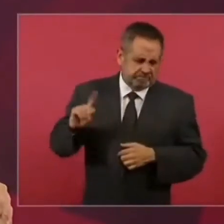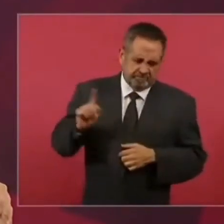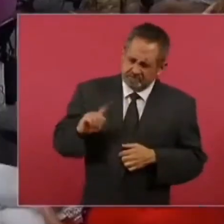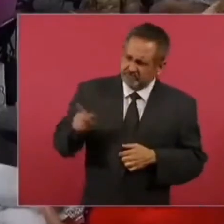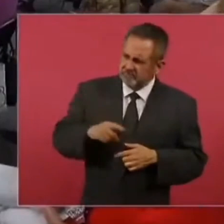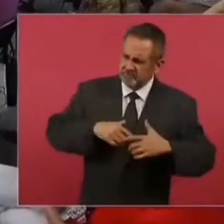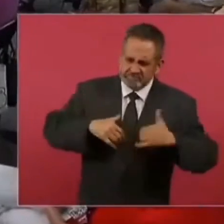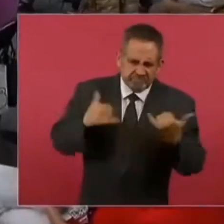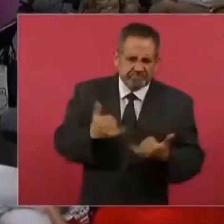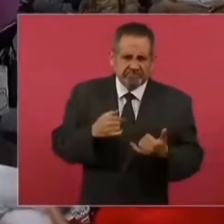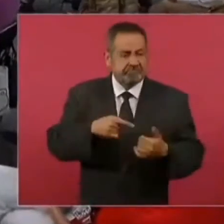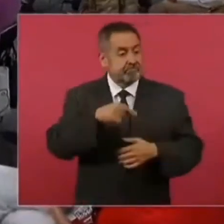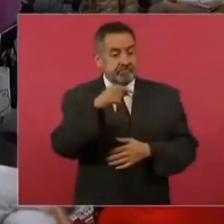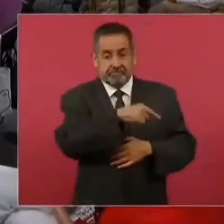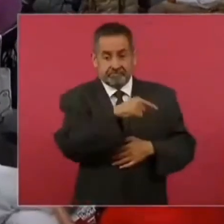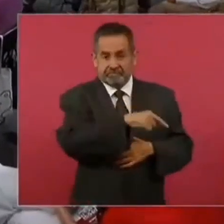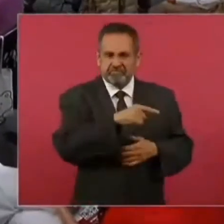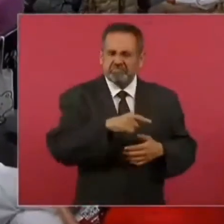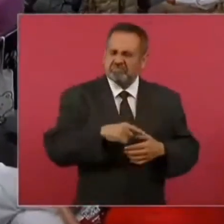presentar